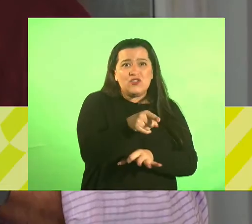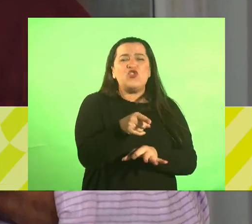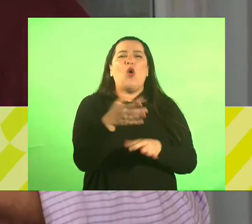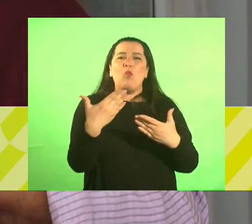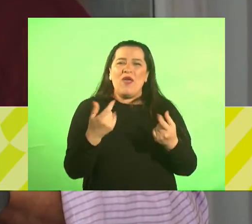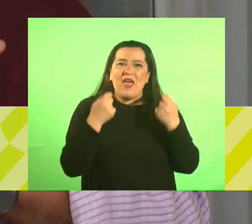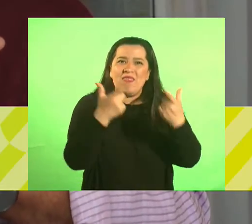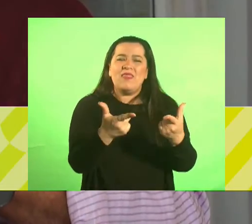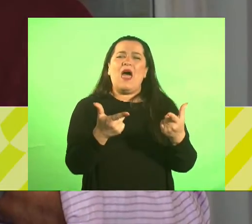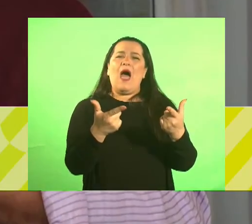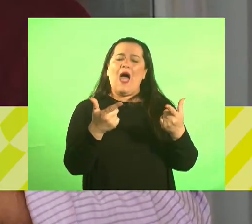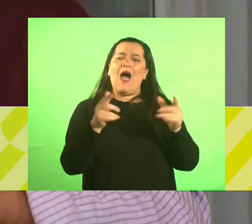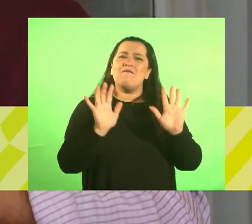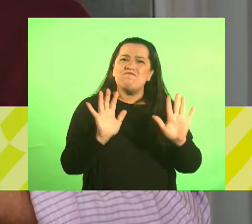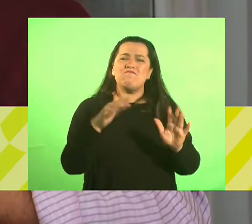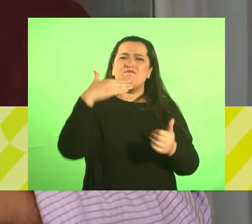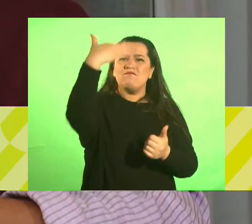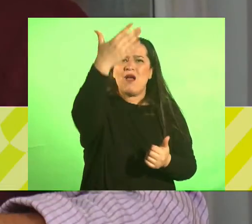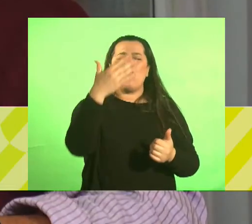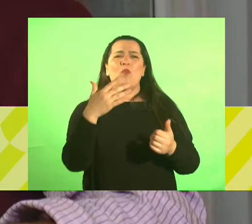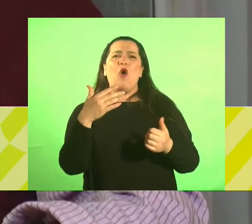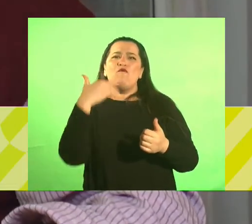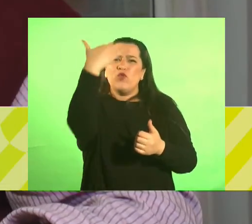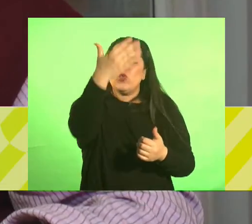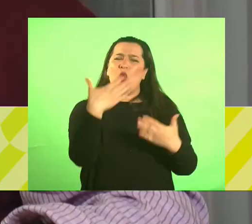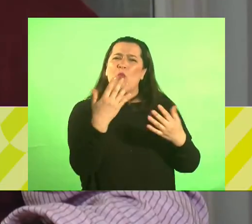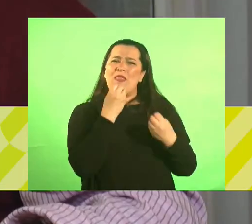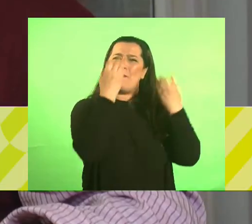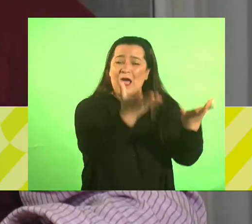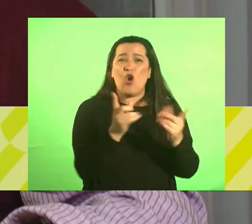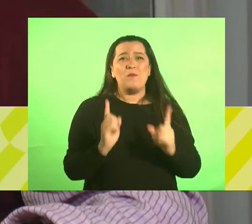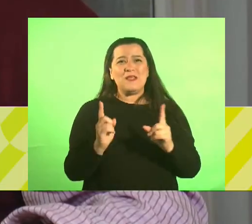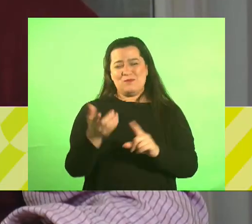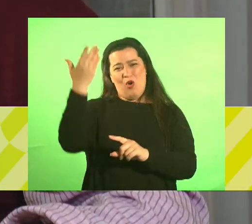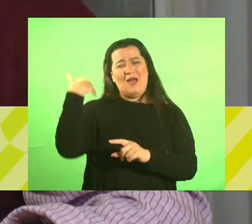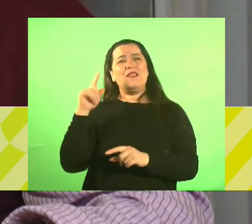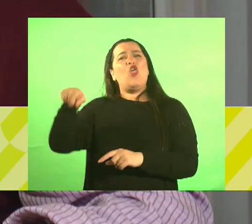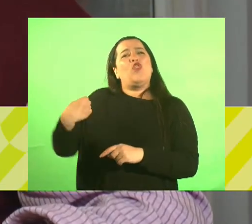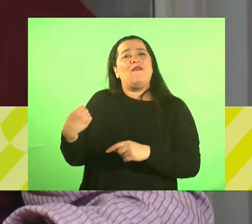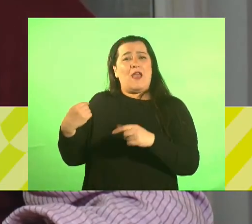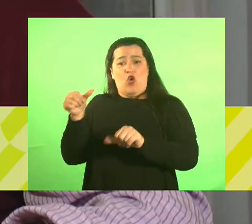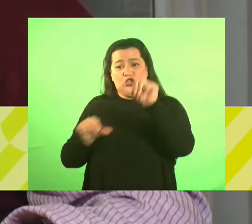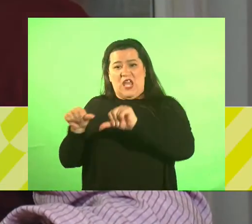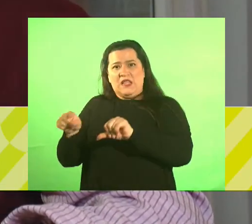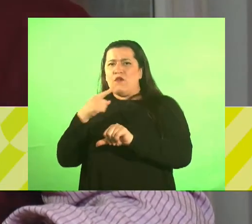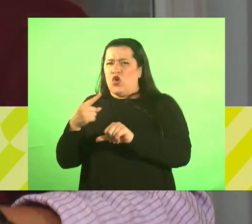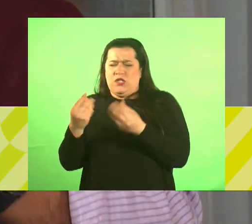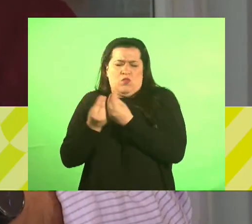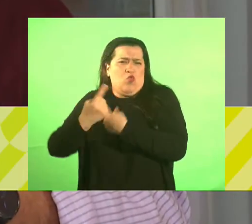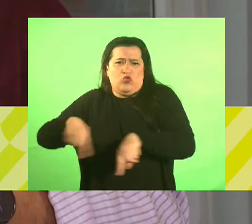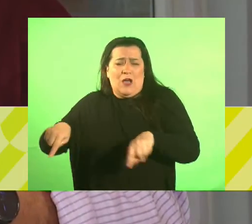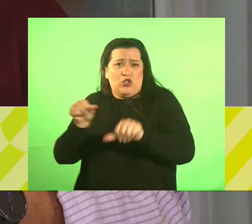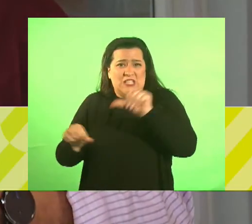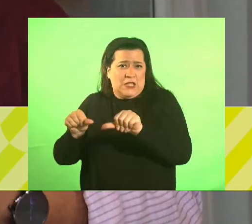de aumentar la expectativa y acrecentar las esperanzas. Aquella caverna que yo provengo supuestamente dice cosas, pero en